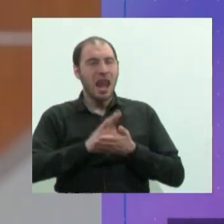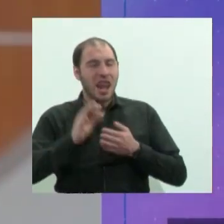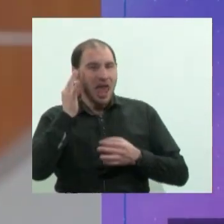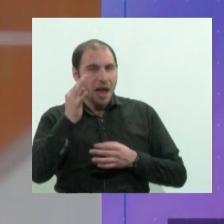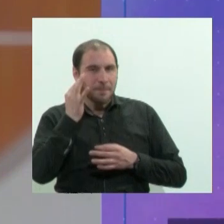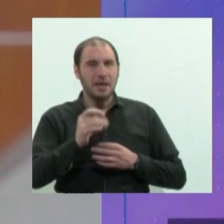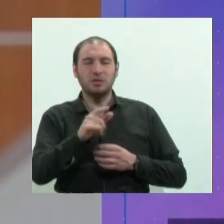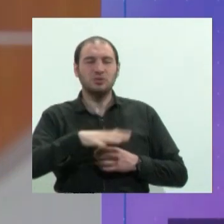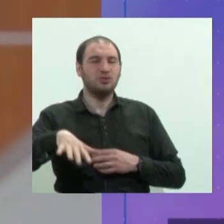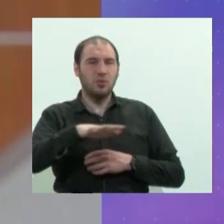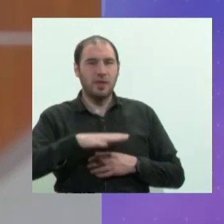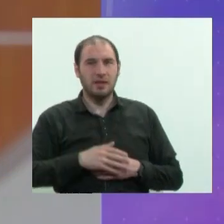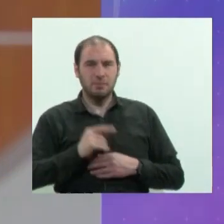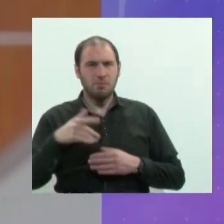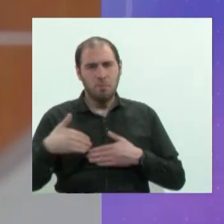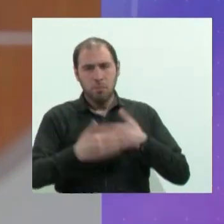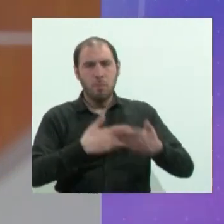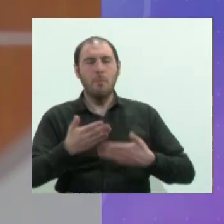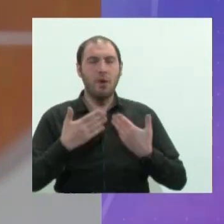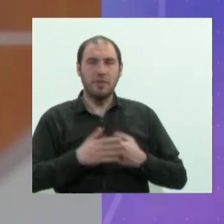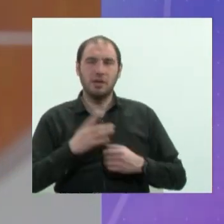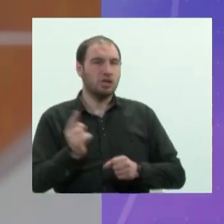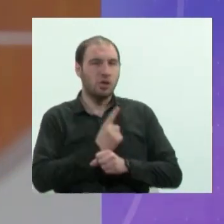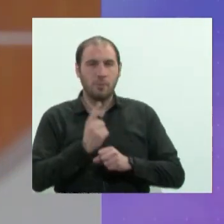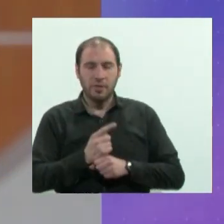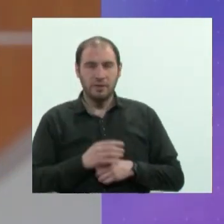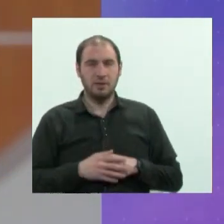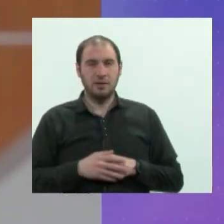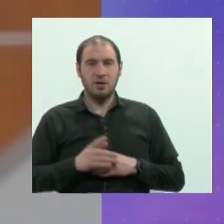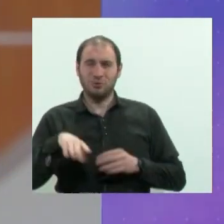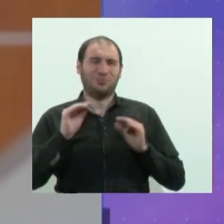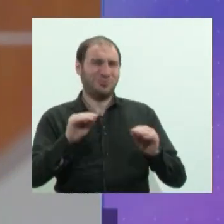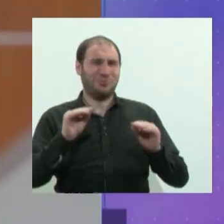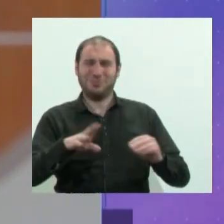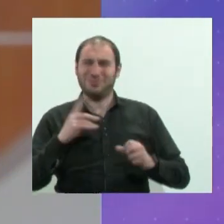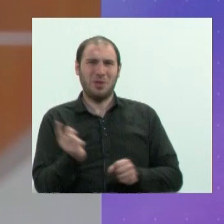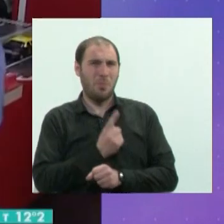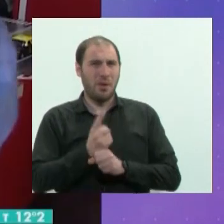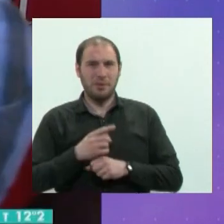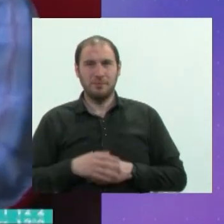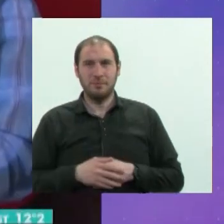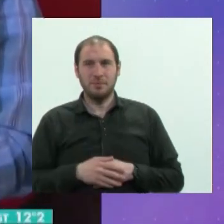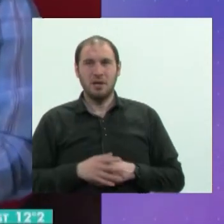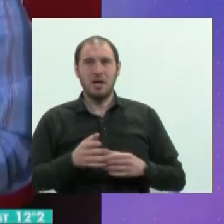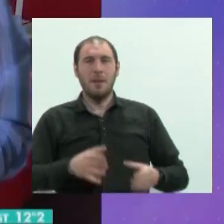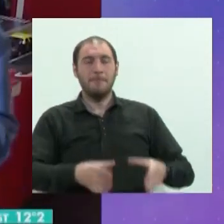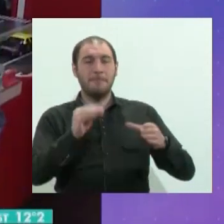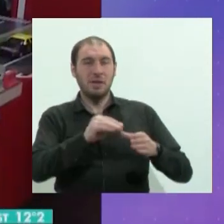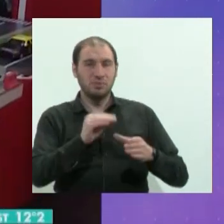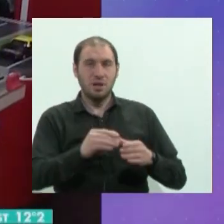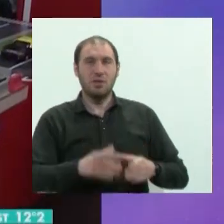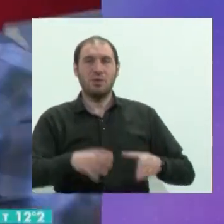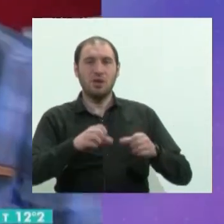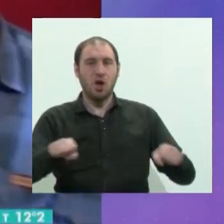ciudad sea algo viable. Ya no podemos permitir que vayamos contaminando este mundo. Este tacho de basura es un tacho de